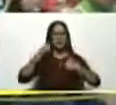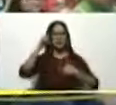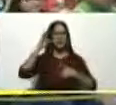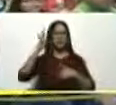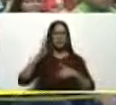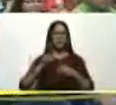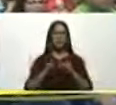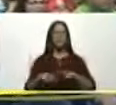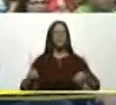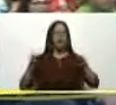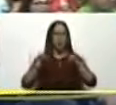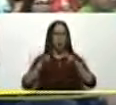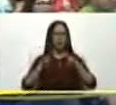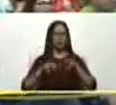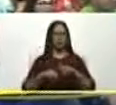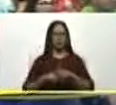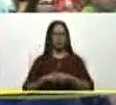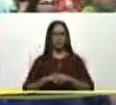Valores